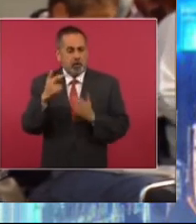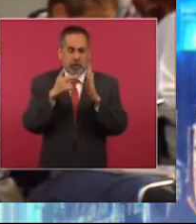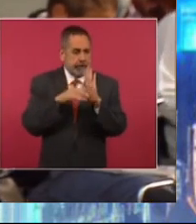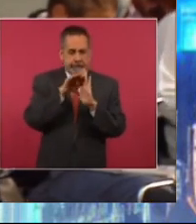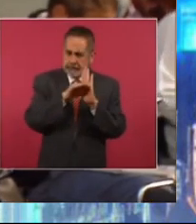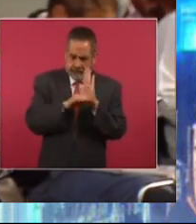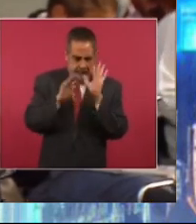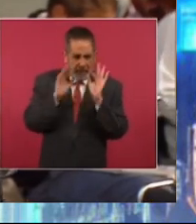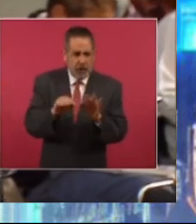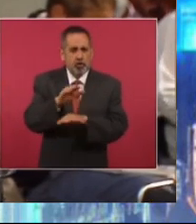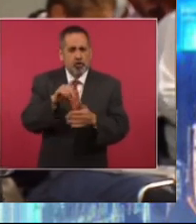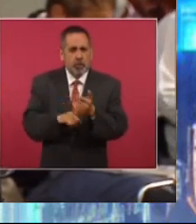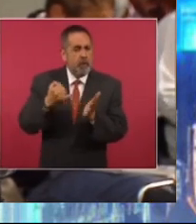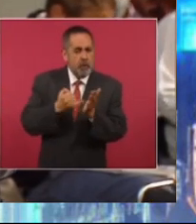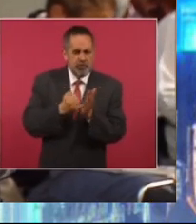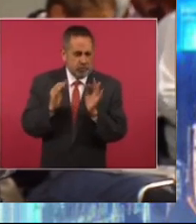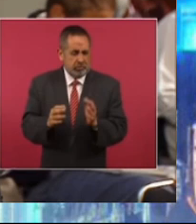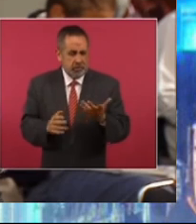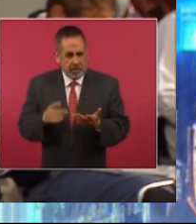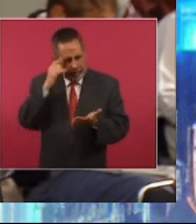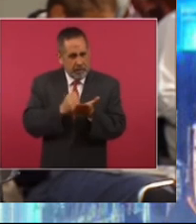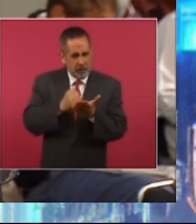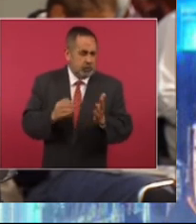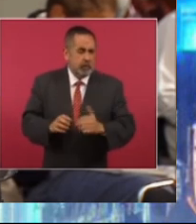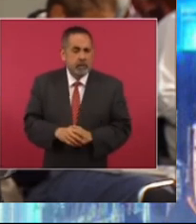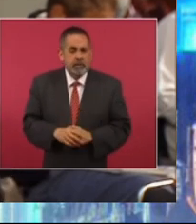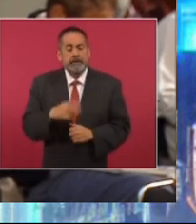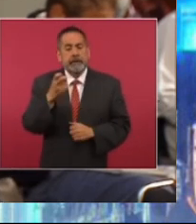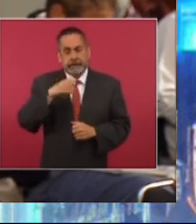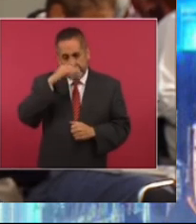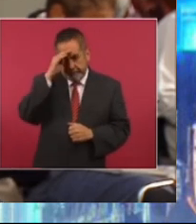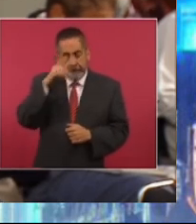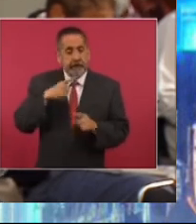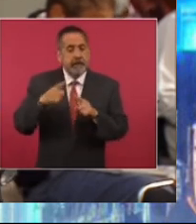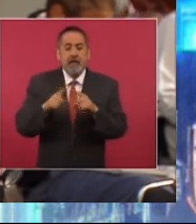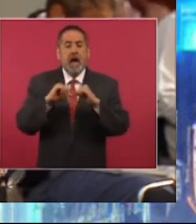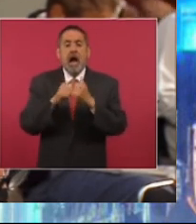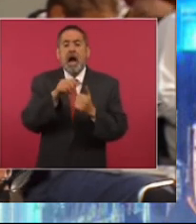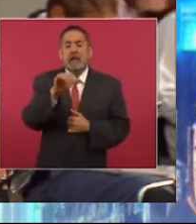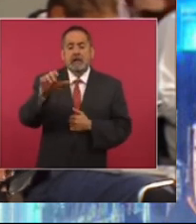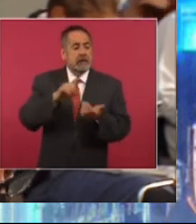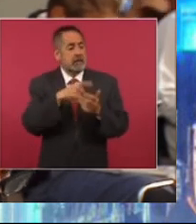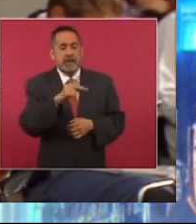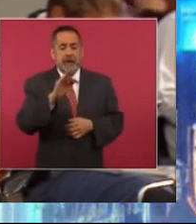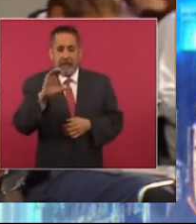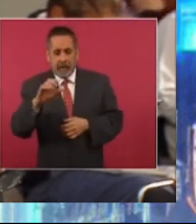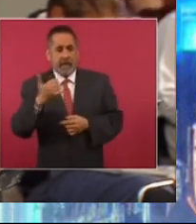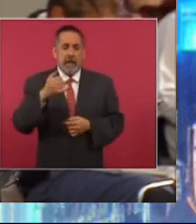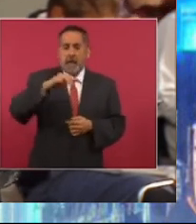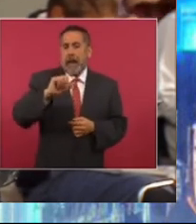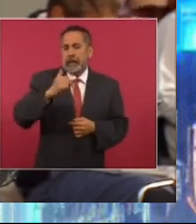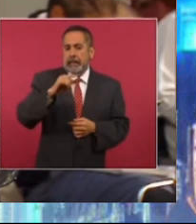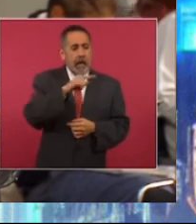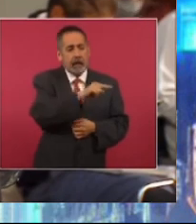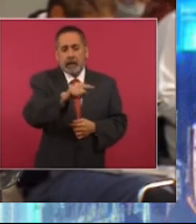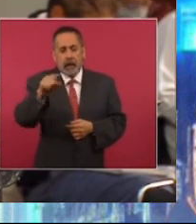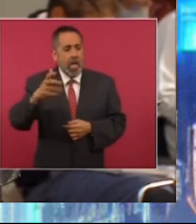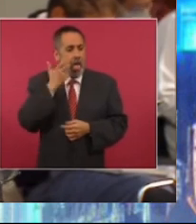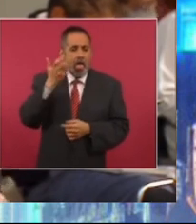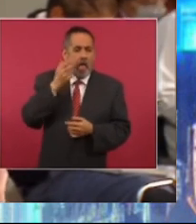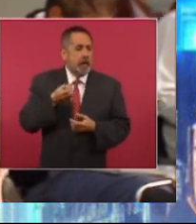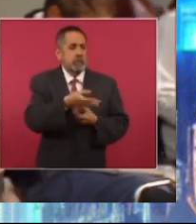babosada preguntando en las mañaneras, oiga, ¿qué pasa con Fox? Oiga, ¿qué pasa con Calderón? Oiga, señor presidente, ¿qué pasa con